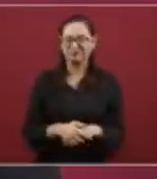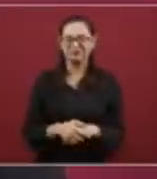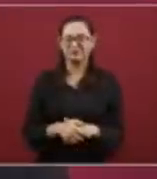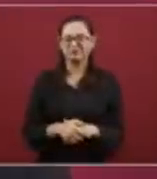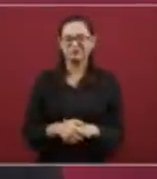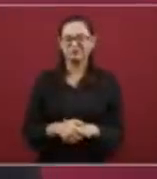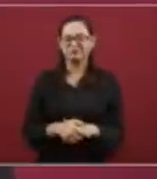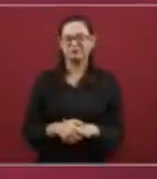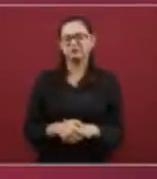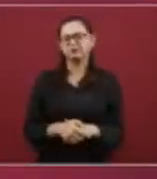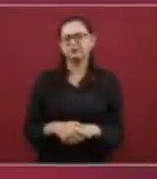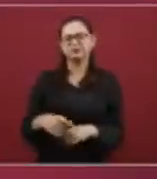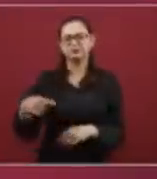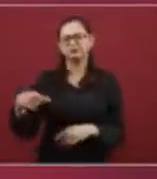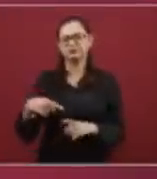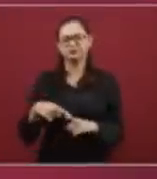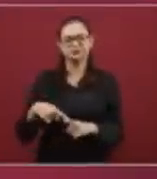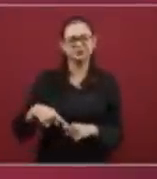Hasta negaban